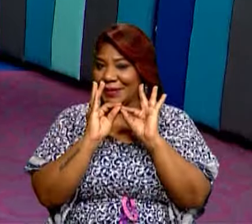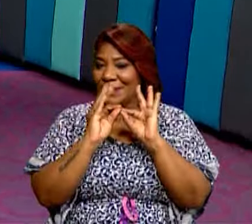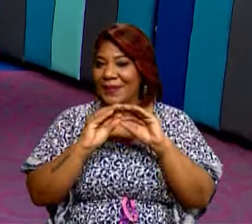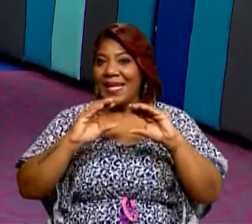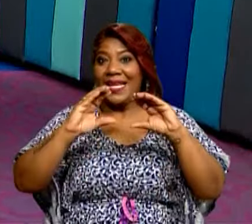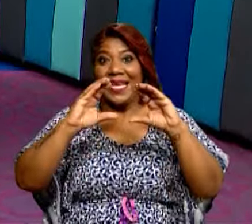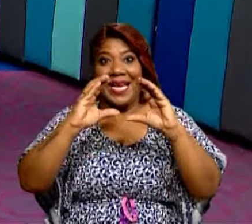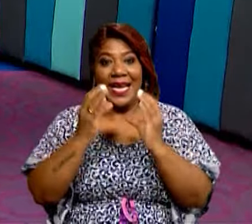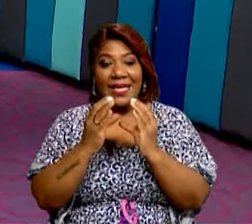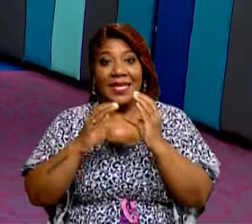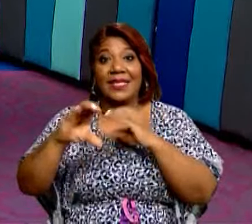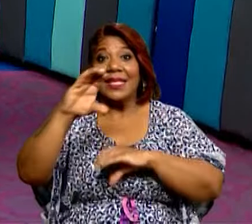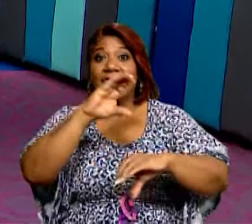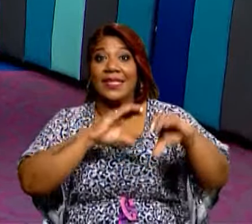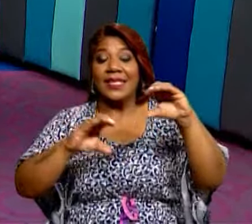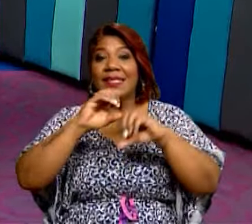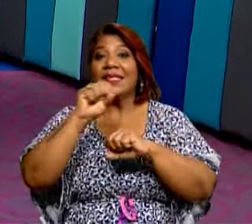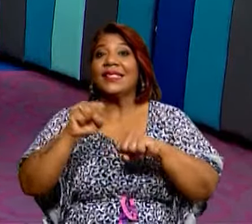ciencias sociales que